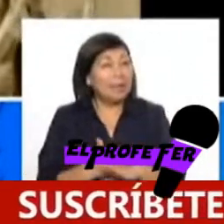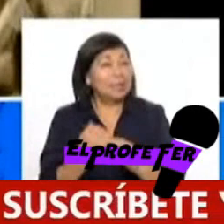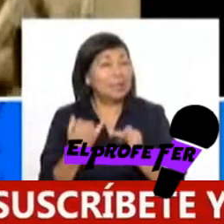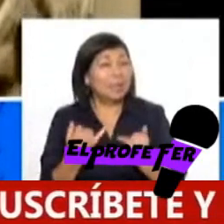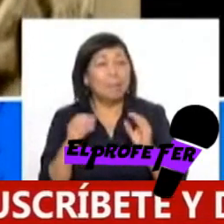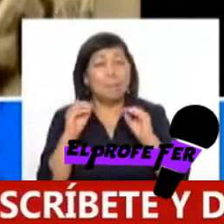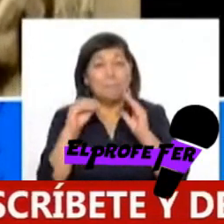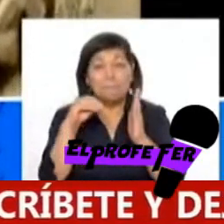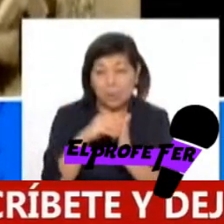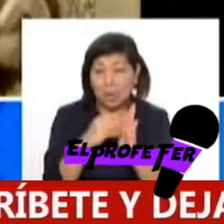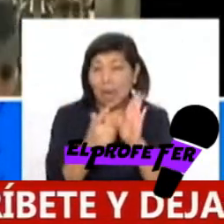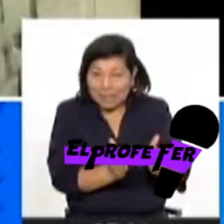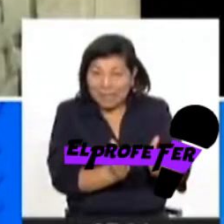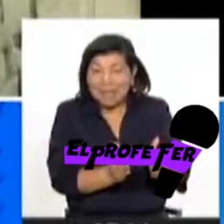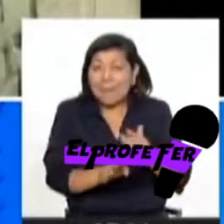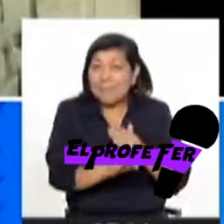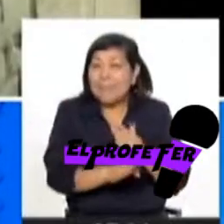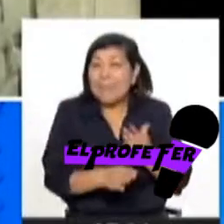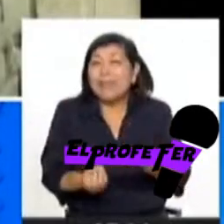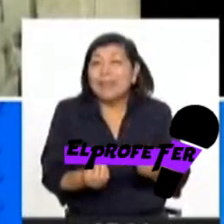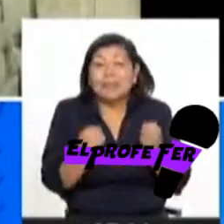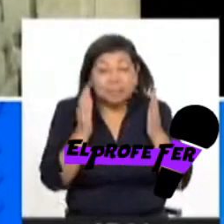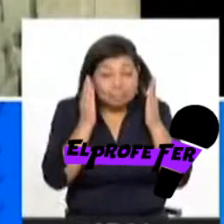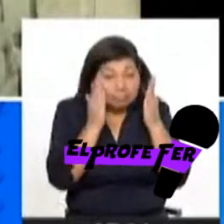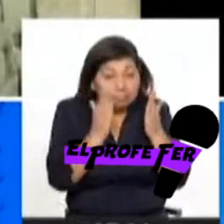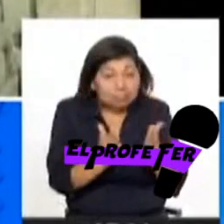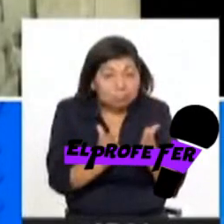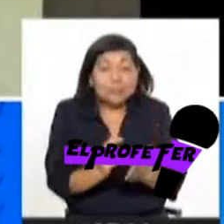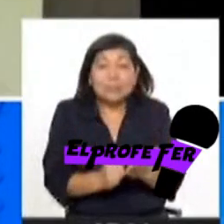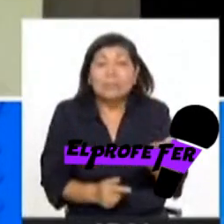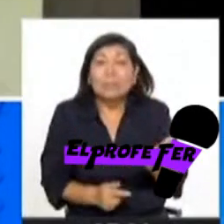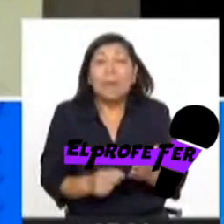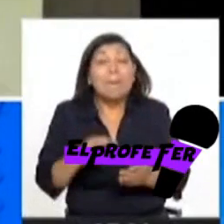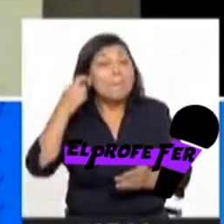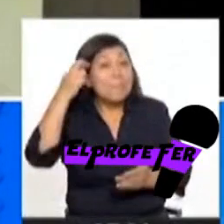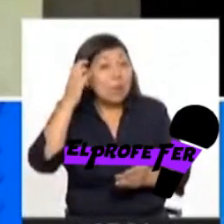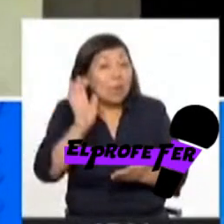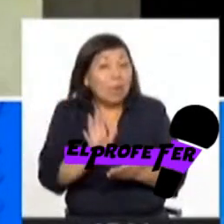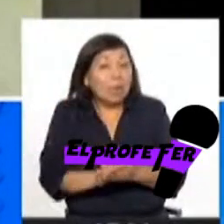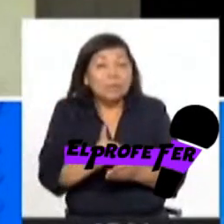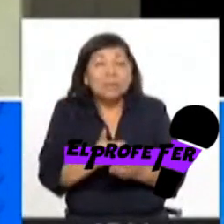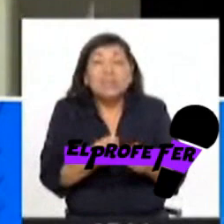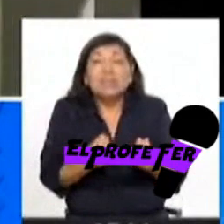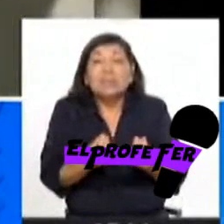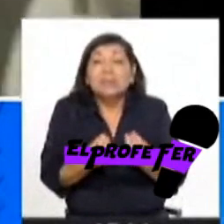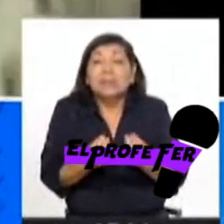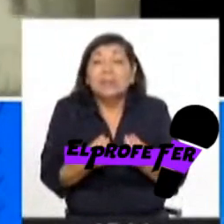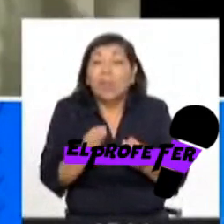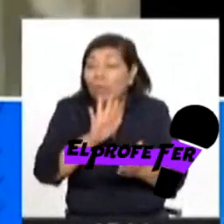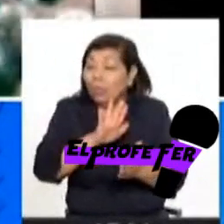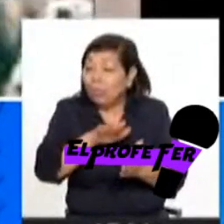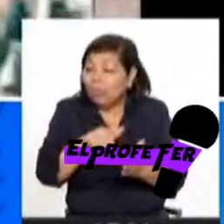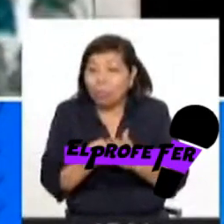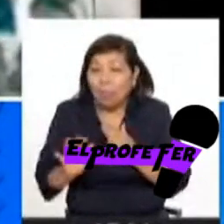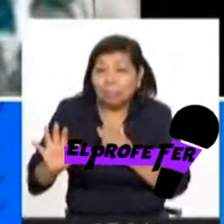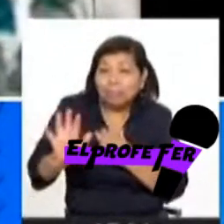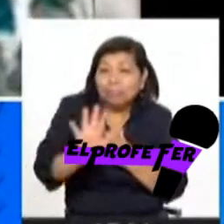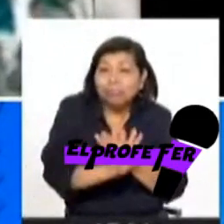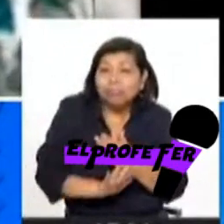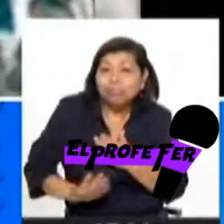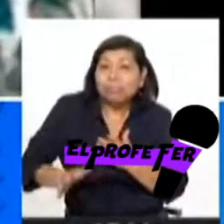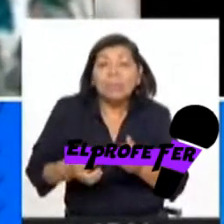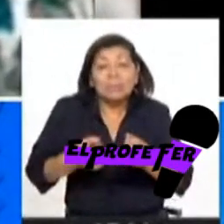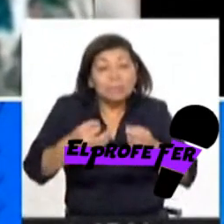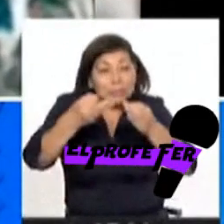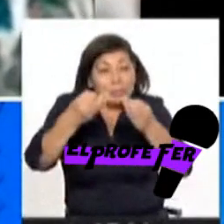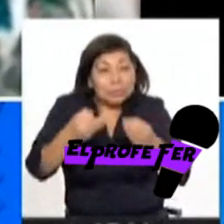ley. ¿Estaría incluida ya para el próximo año, el 2024? ¿Cómo funcionaría este proceso? Esa es una pregunta que yo trasladaría